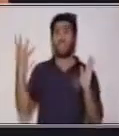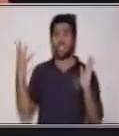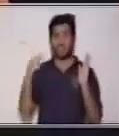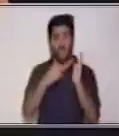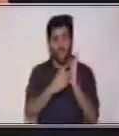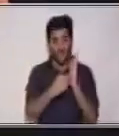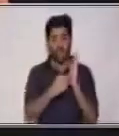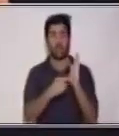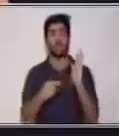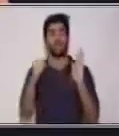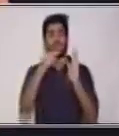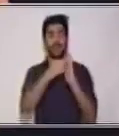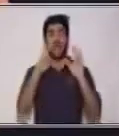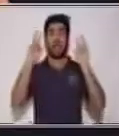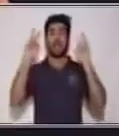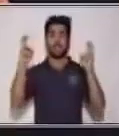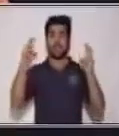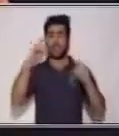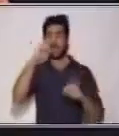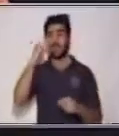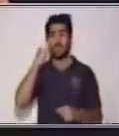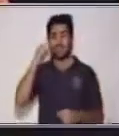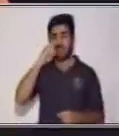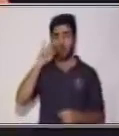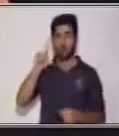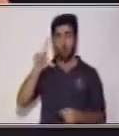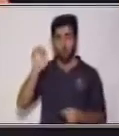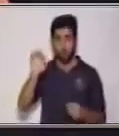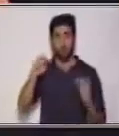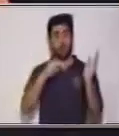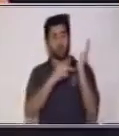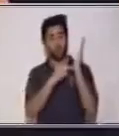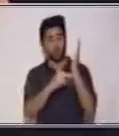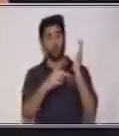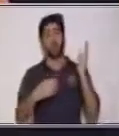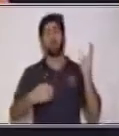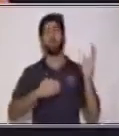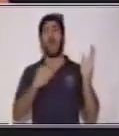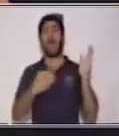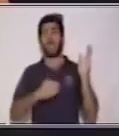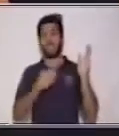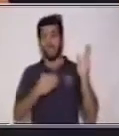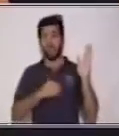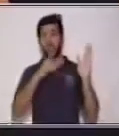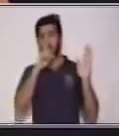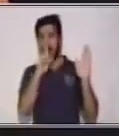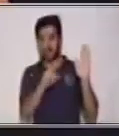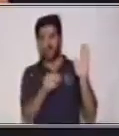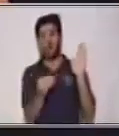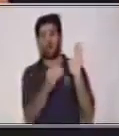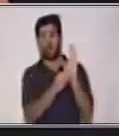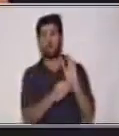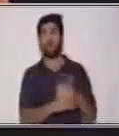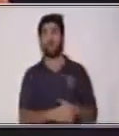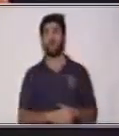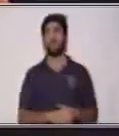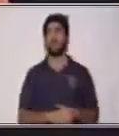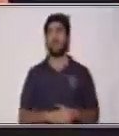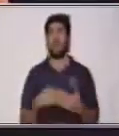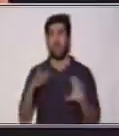el grado académico y el maestro, el nombre del maestro titular. Excelente. Muy bien, ahora tenemos